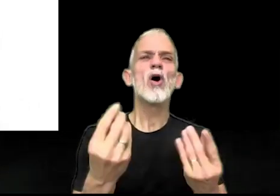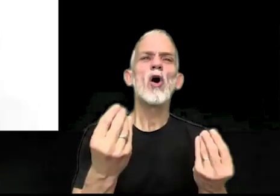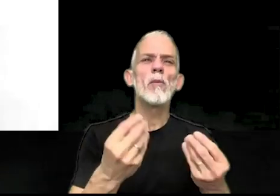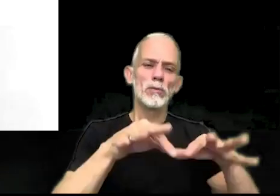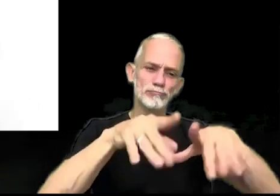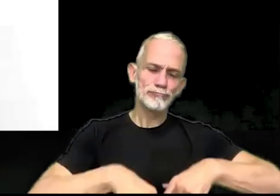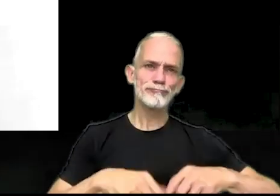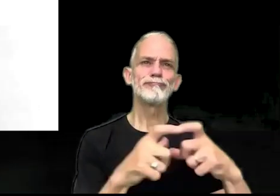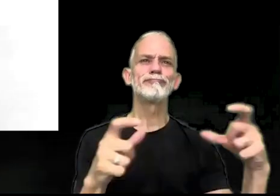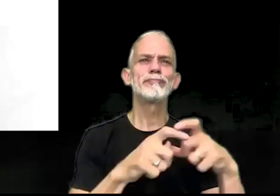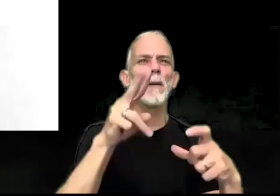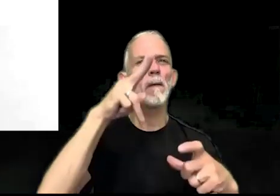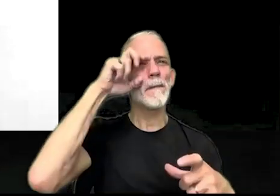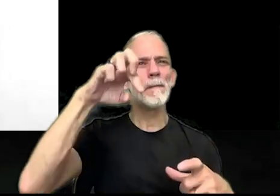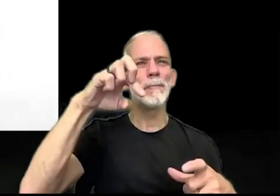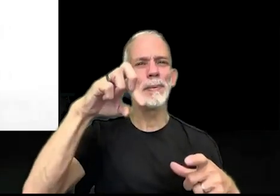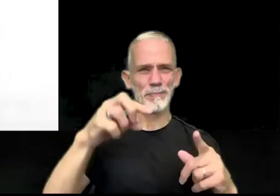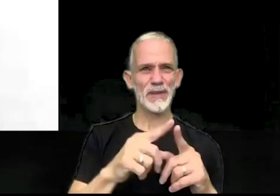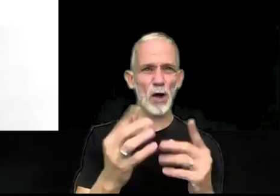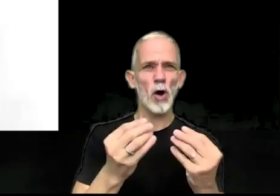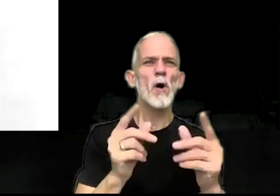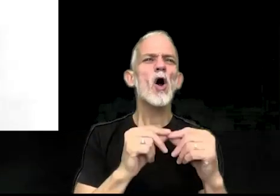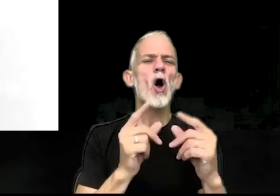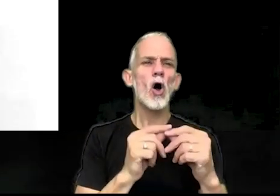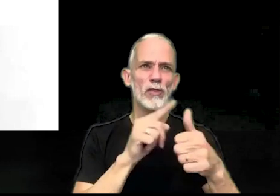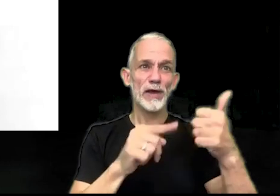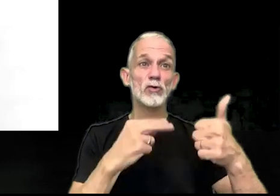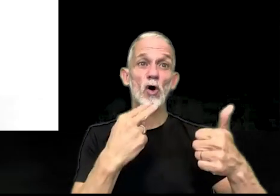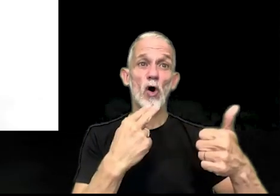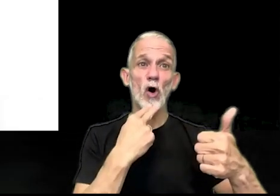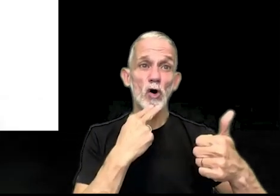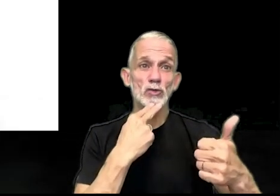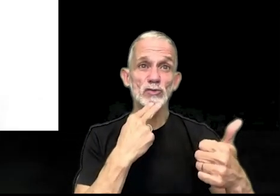a través de un volante electrónico con estos códigos